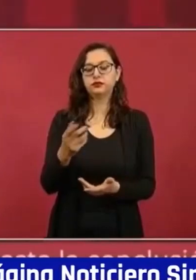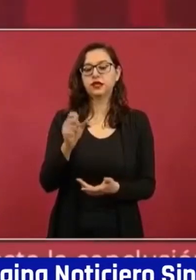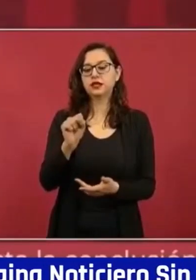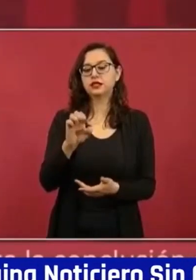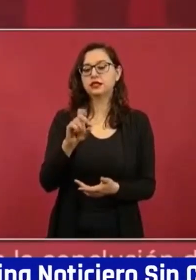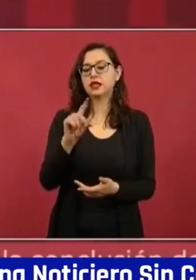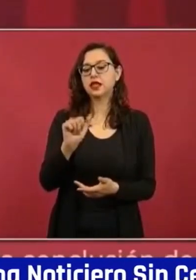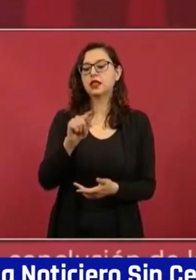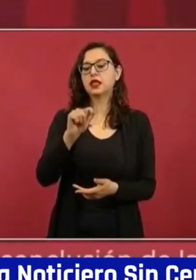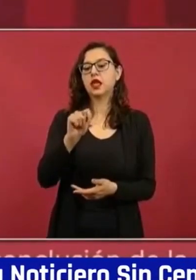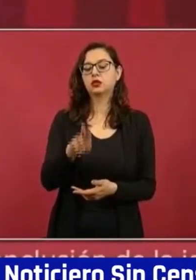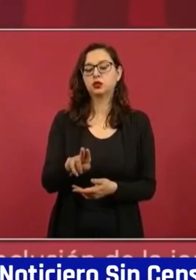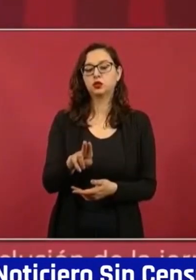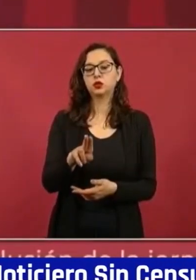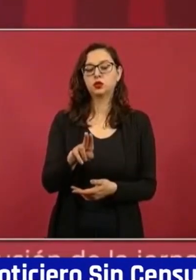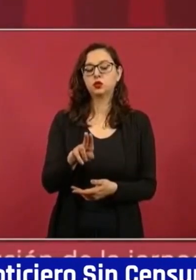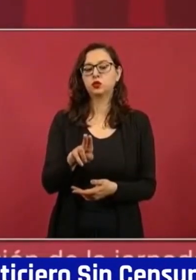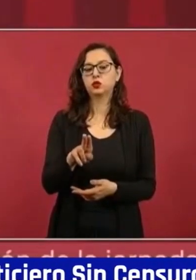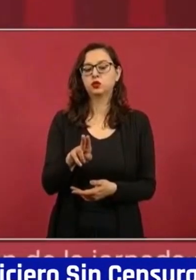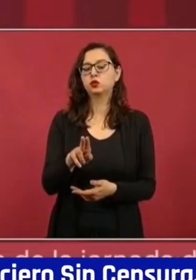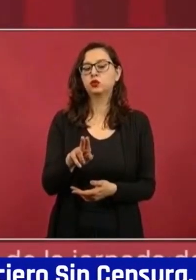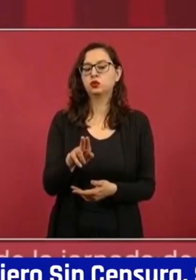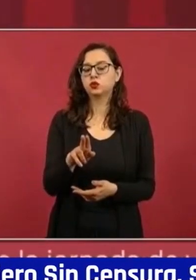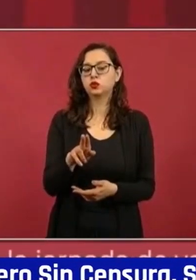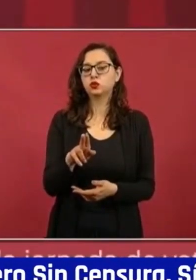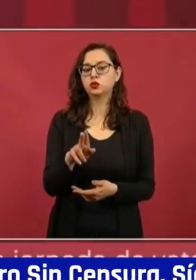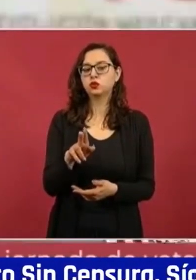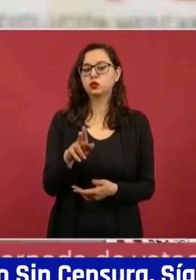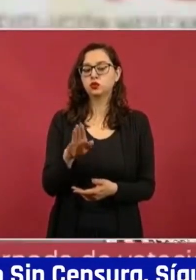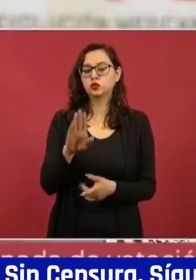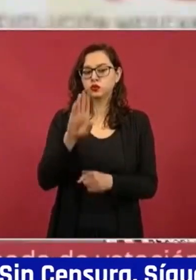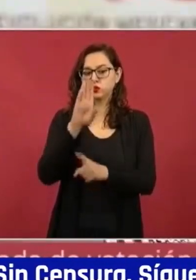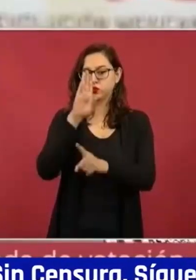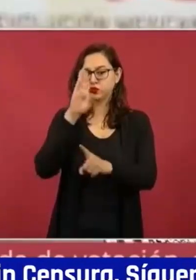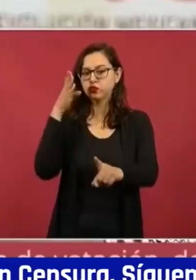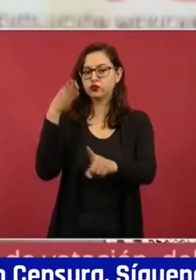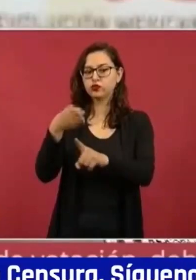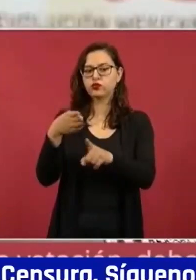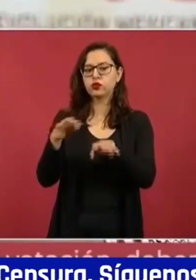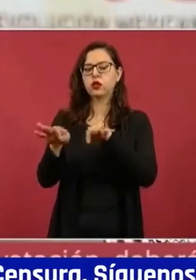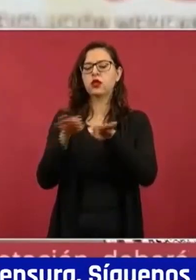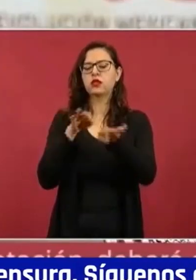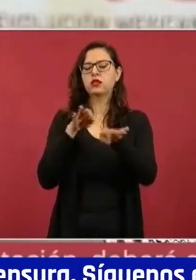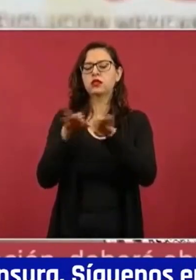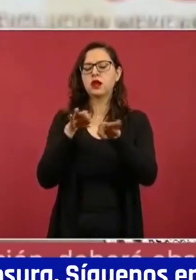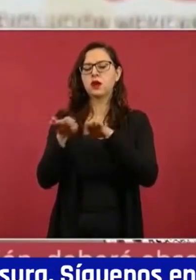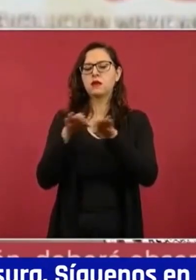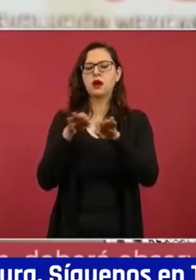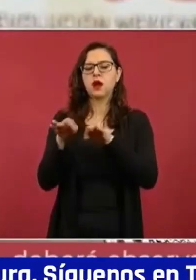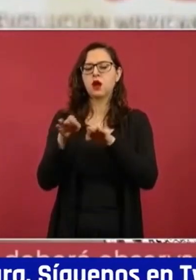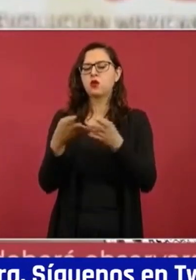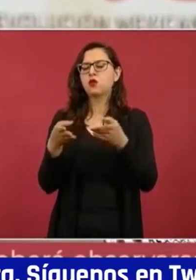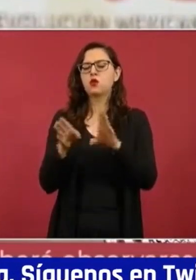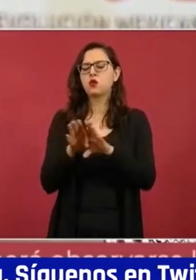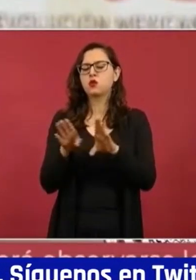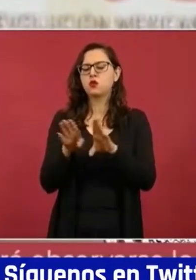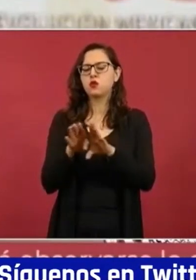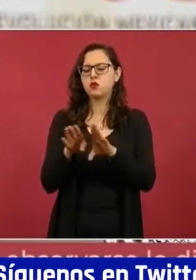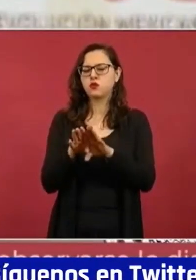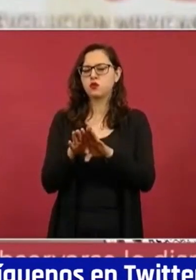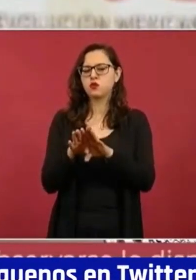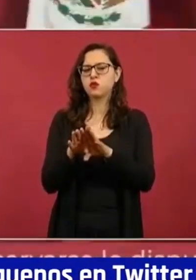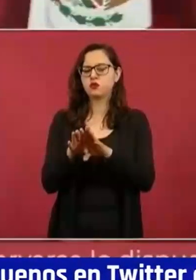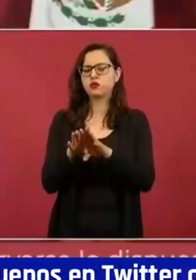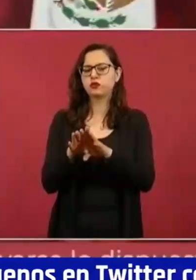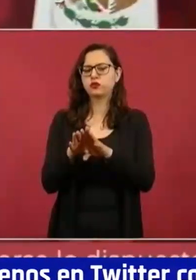esos documentos, recordará el público memorioso y tú también, Toño, de los viajes de